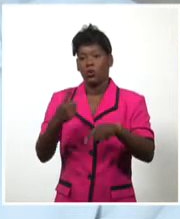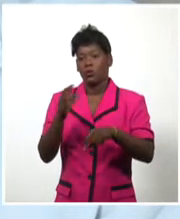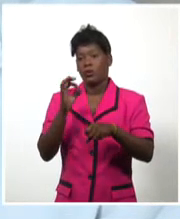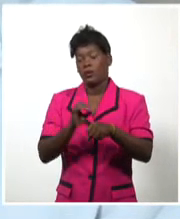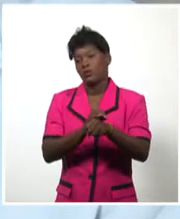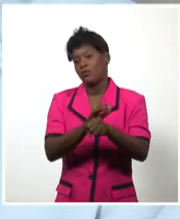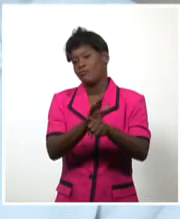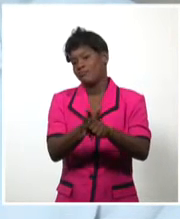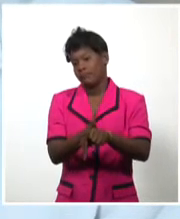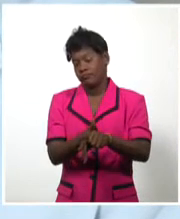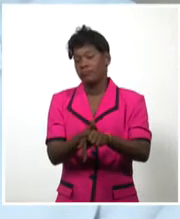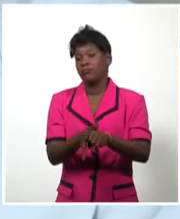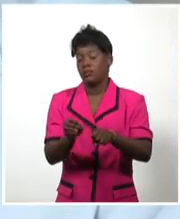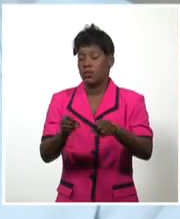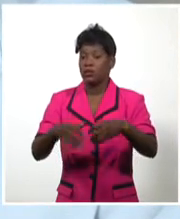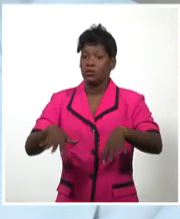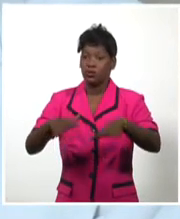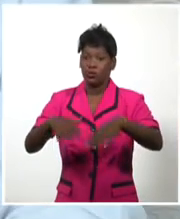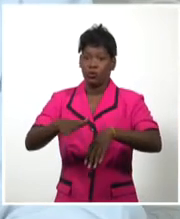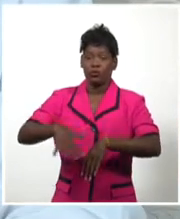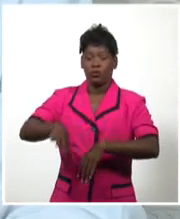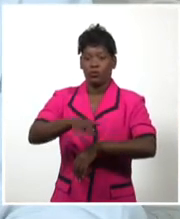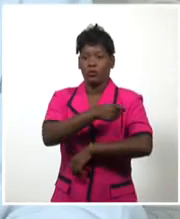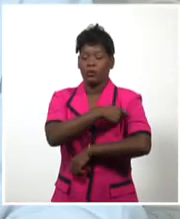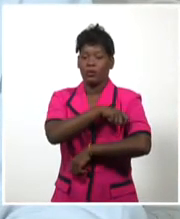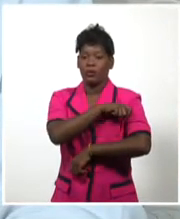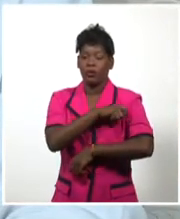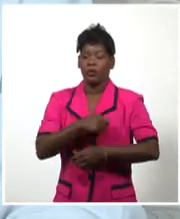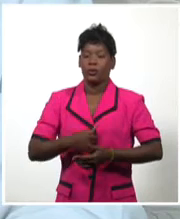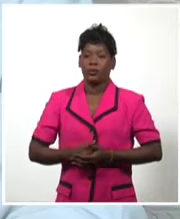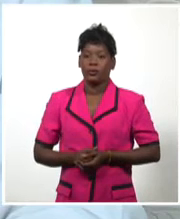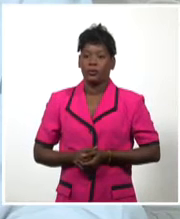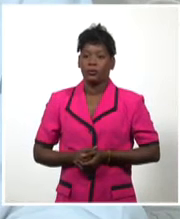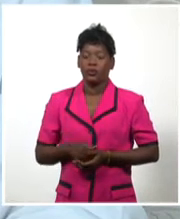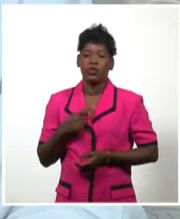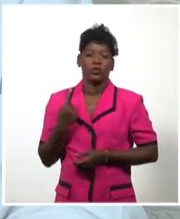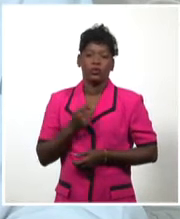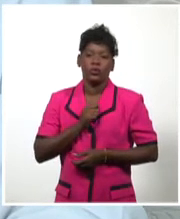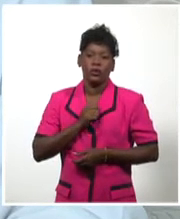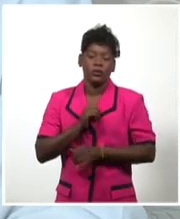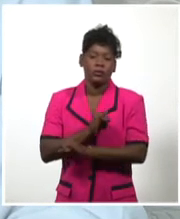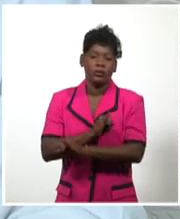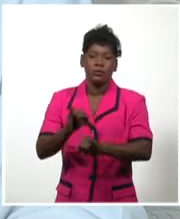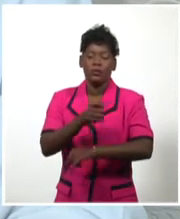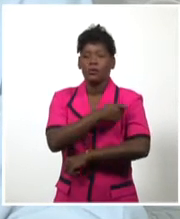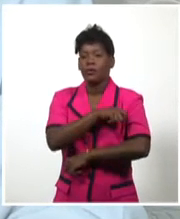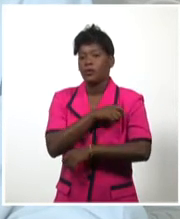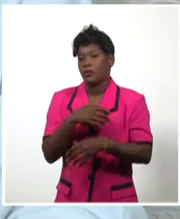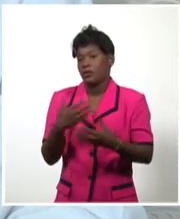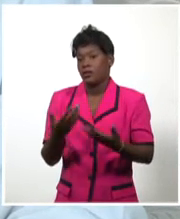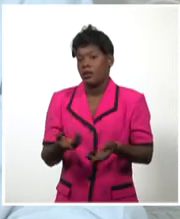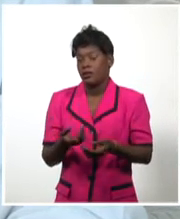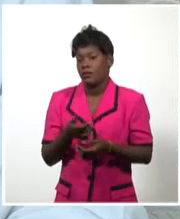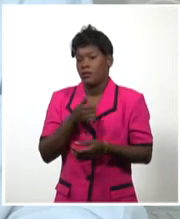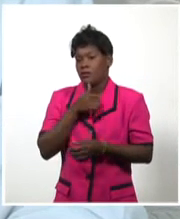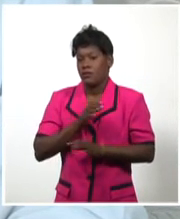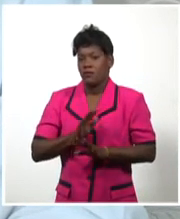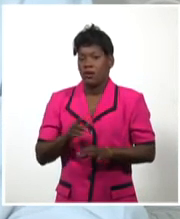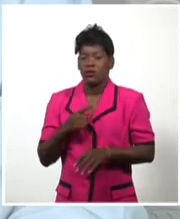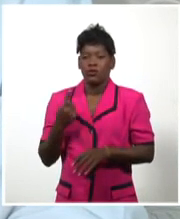terrible situación epidemiológica. El mensaje que nosotros queremos transmitir a la población es muy sencillo. Partimos de